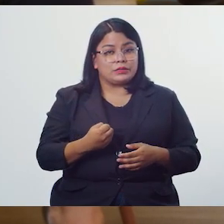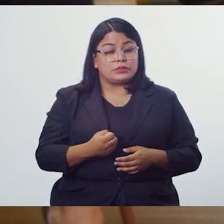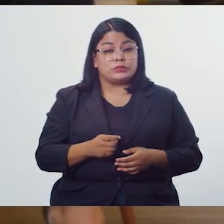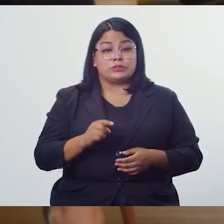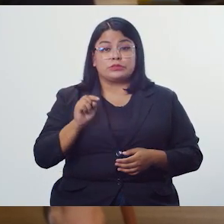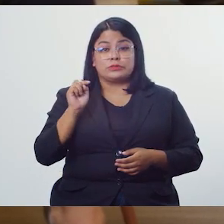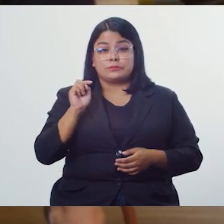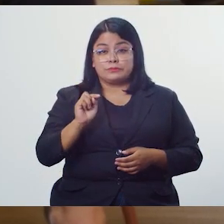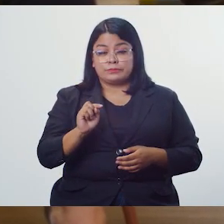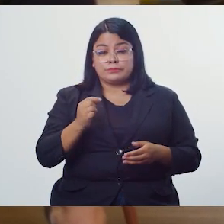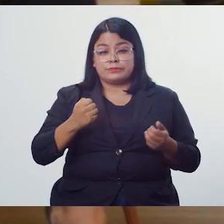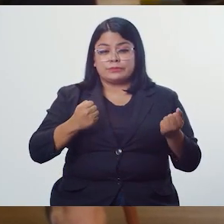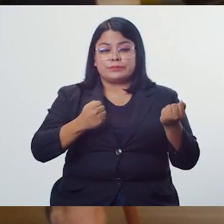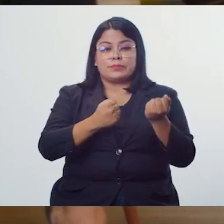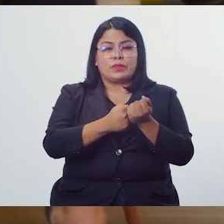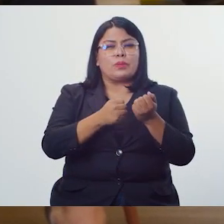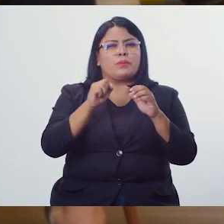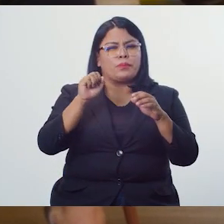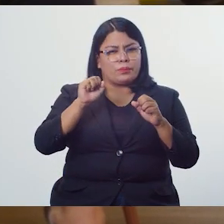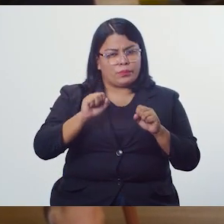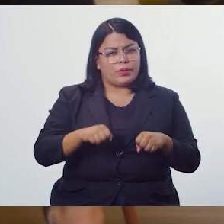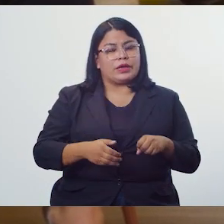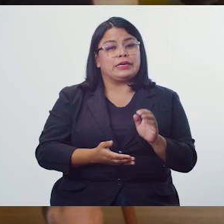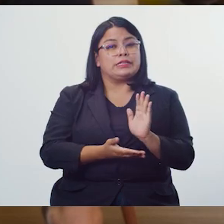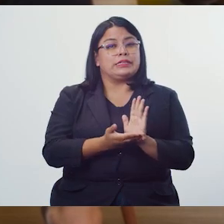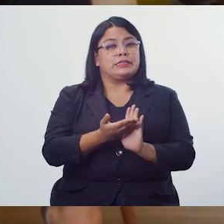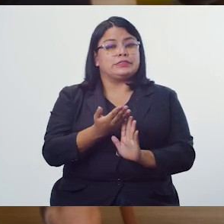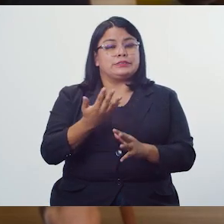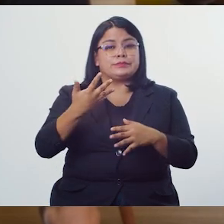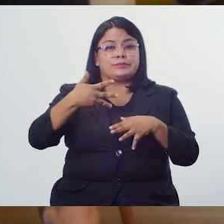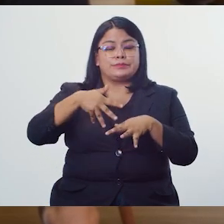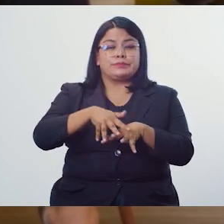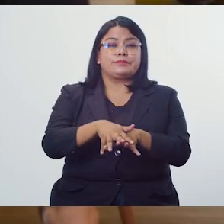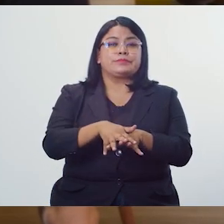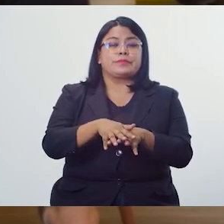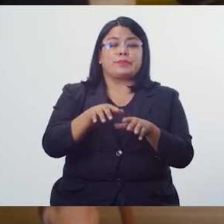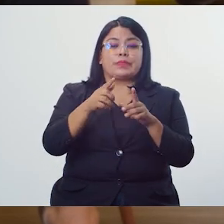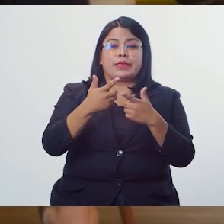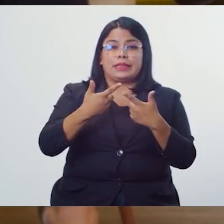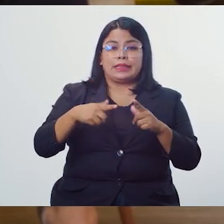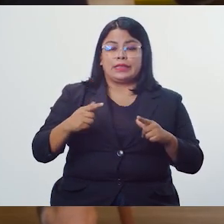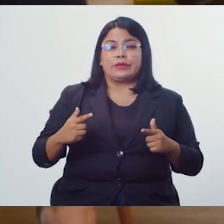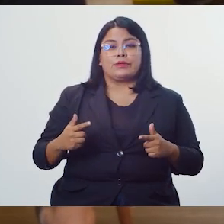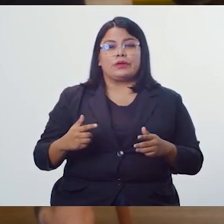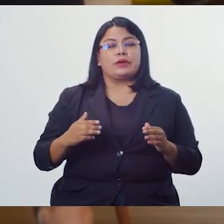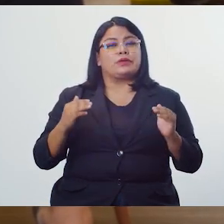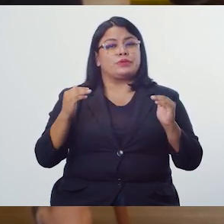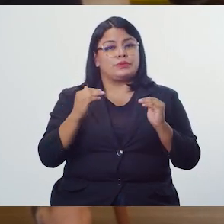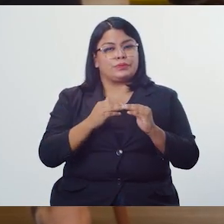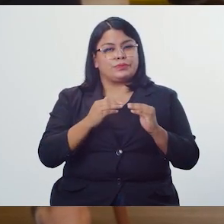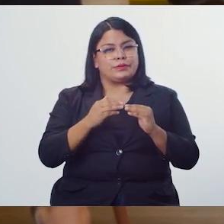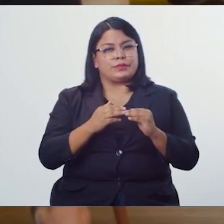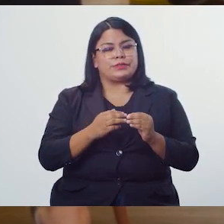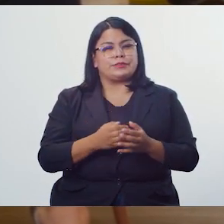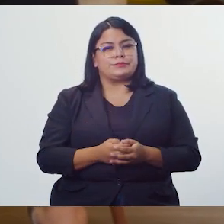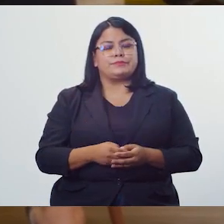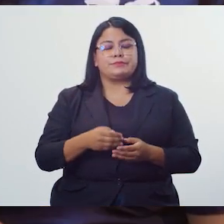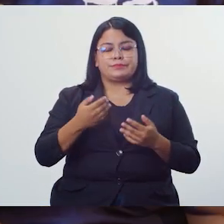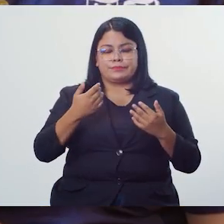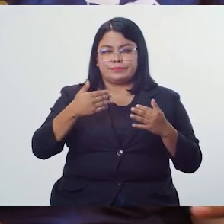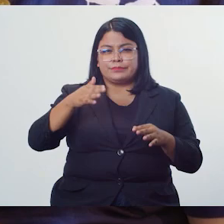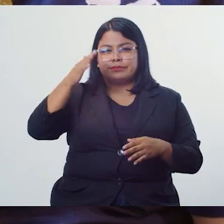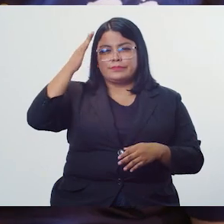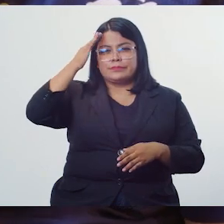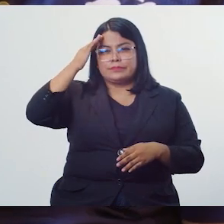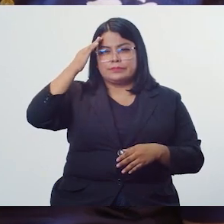a través del juego se desarrolla de forma integral el lenguaje. Además, está comprobado,